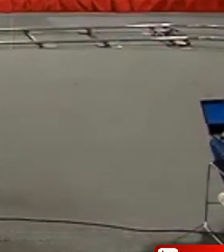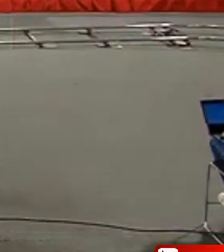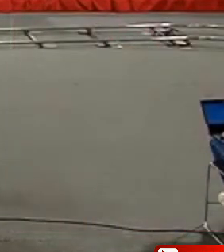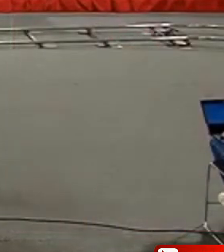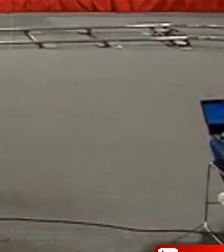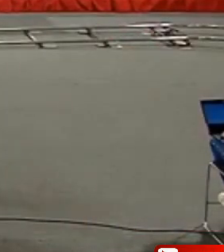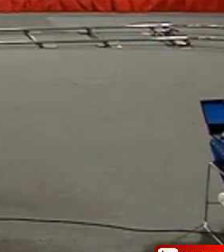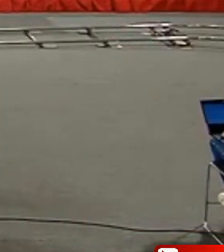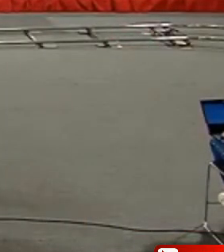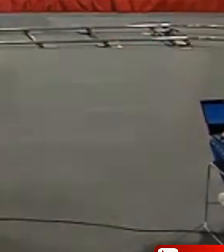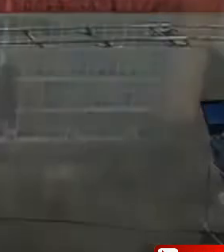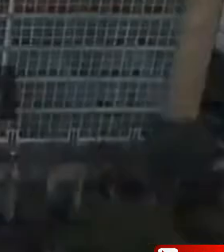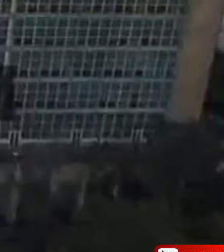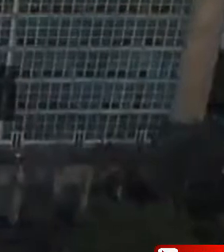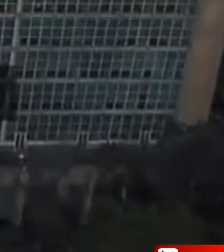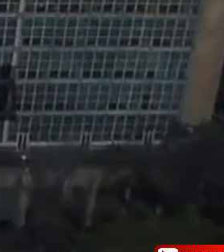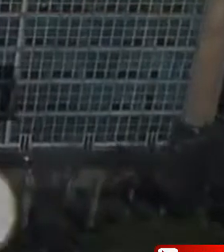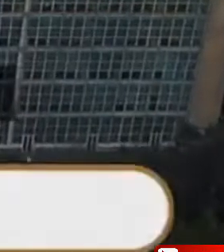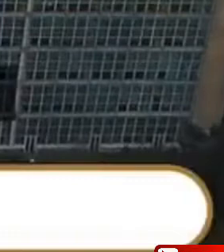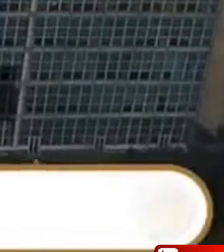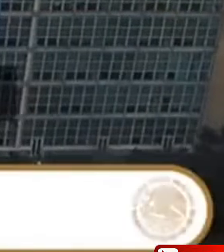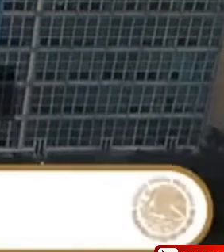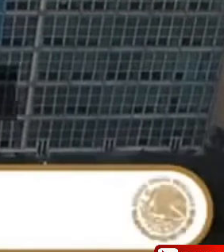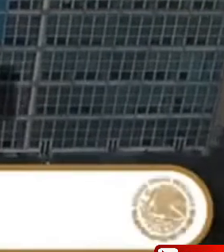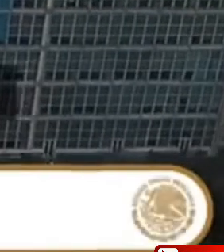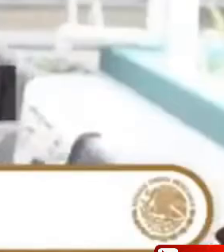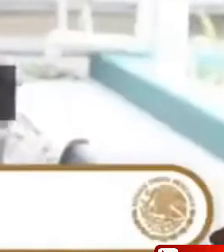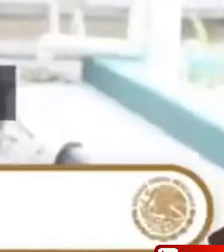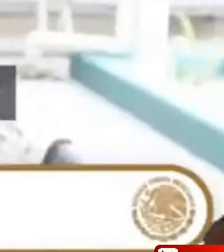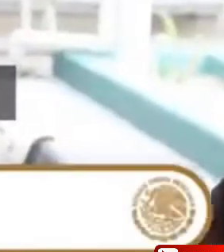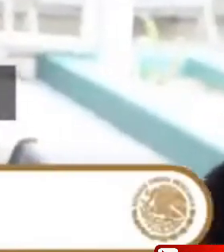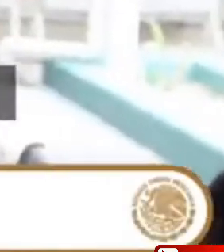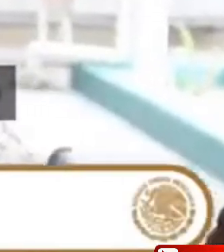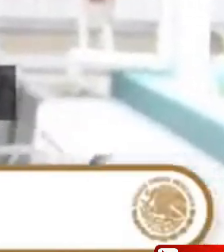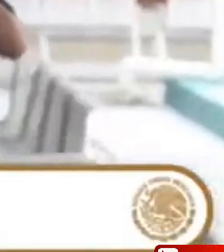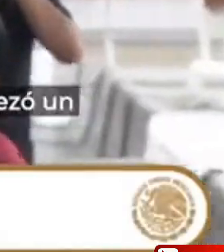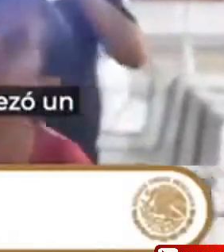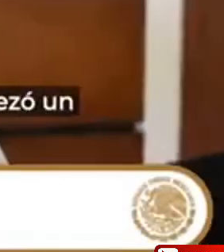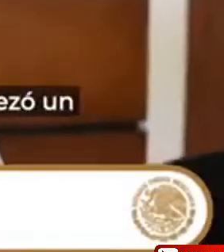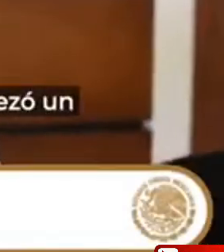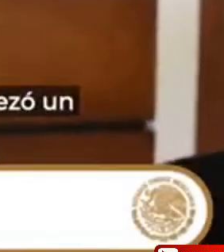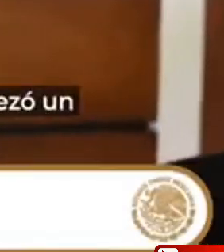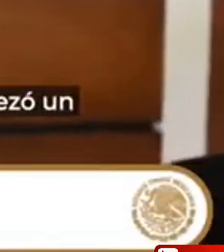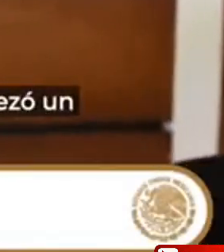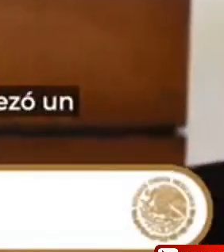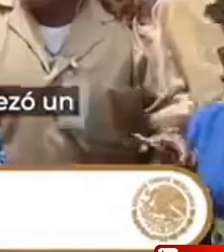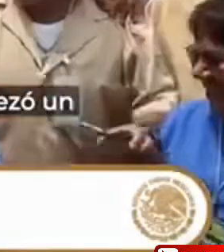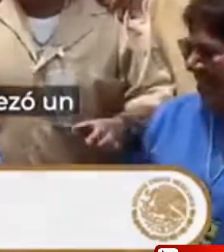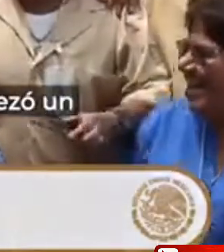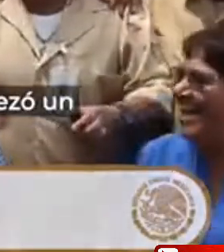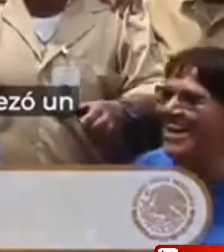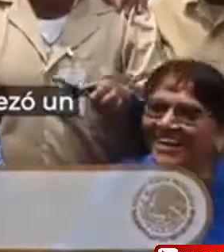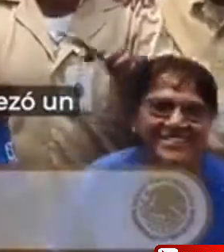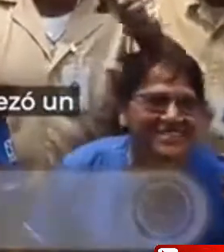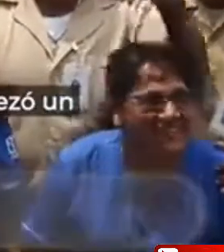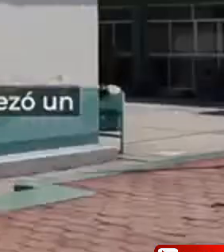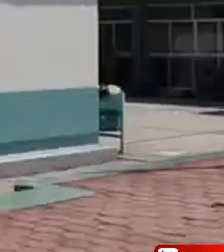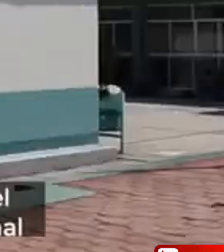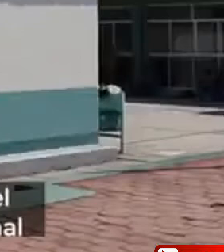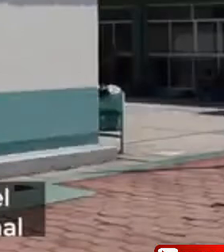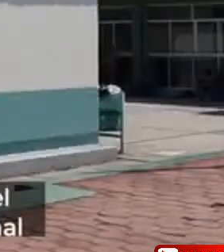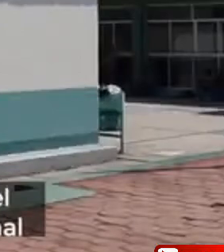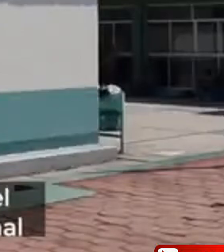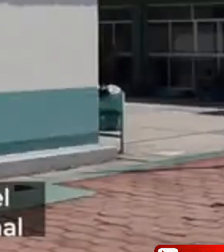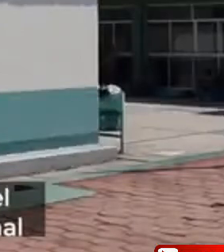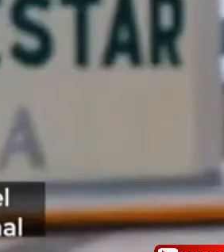Hoy es 5 de julio del año 2020 y hace exactamente un año, en Mapastepec, en la costa de Chiapas, empezó